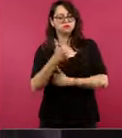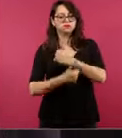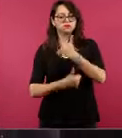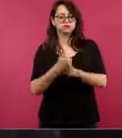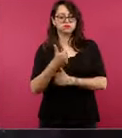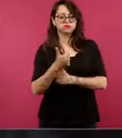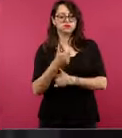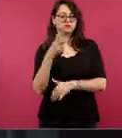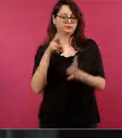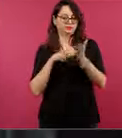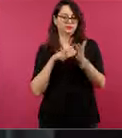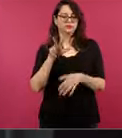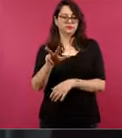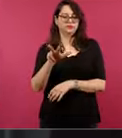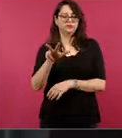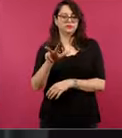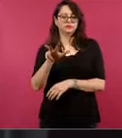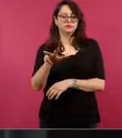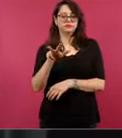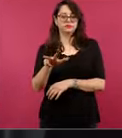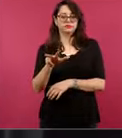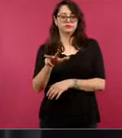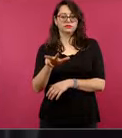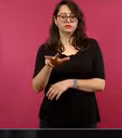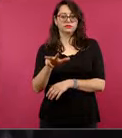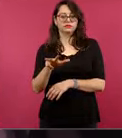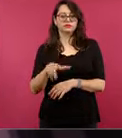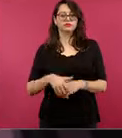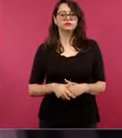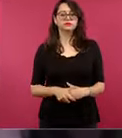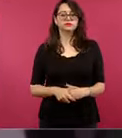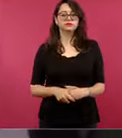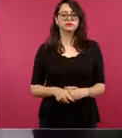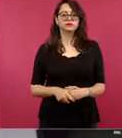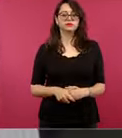del 18, aquí está,